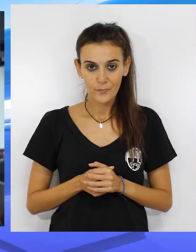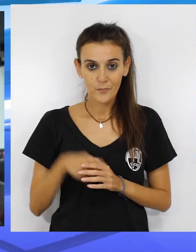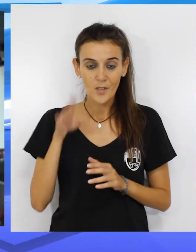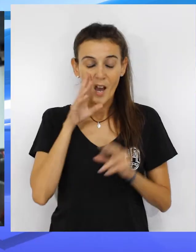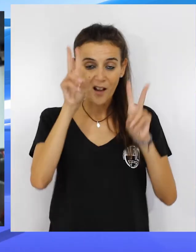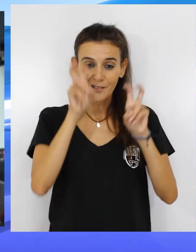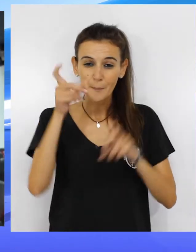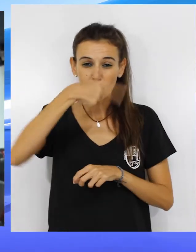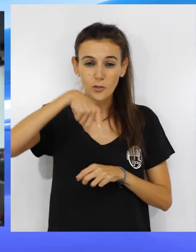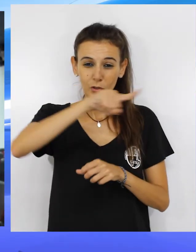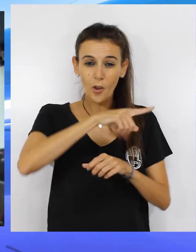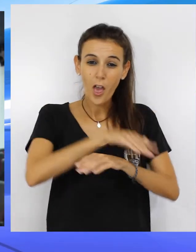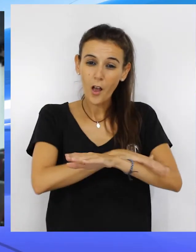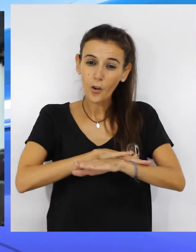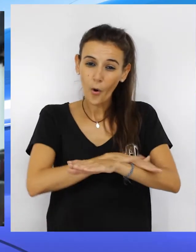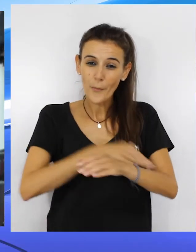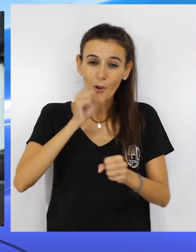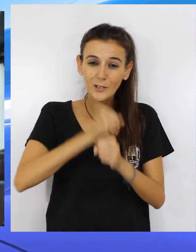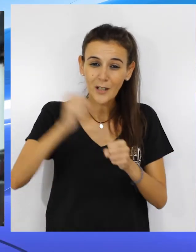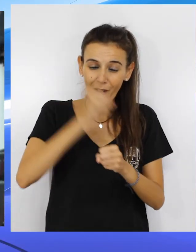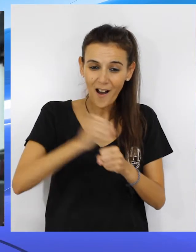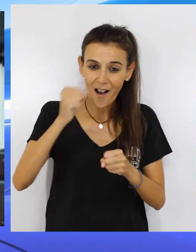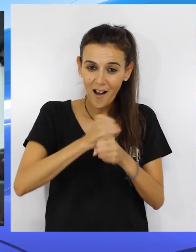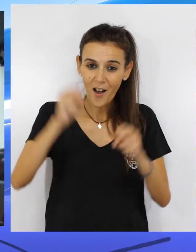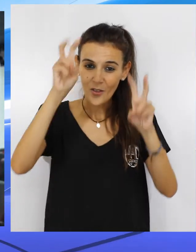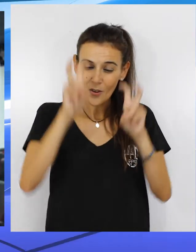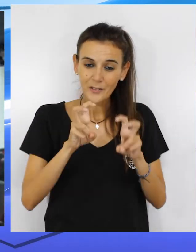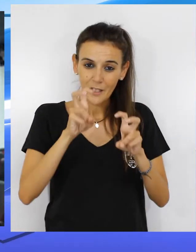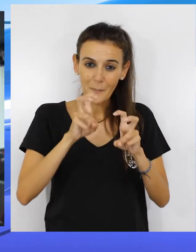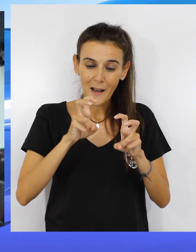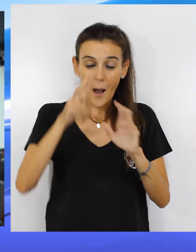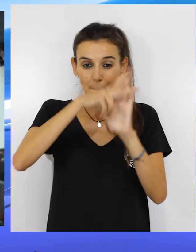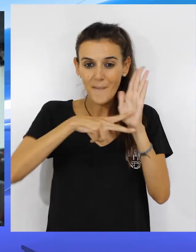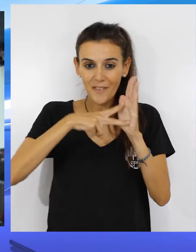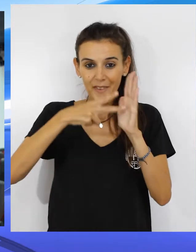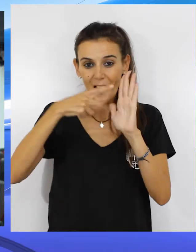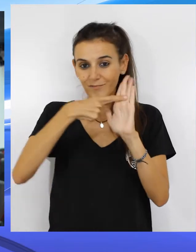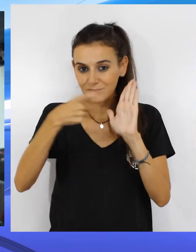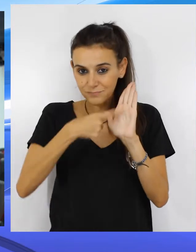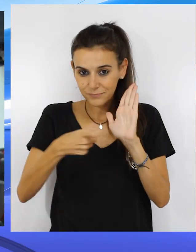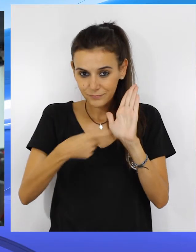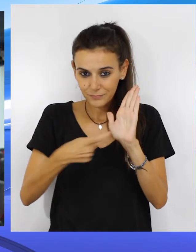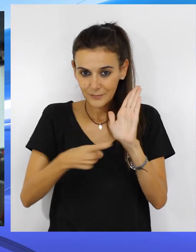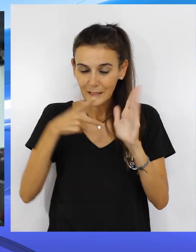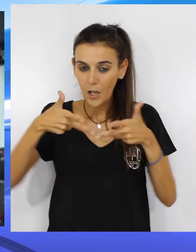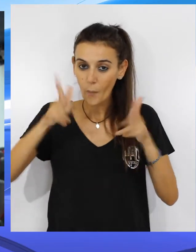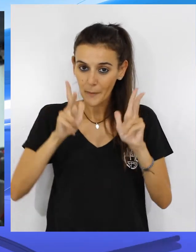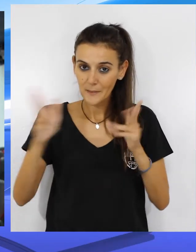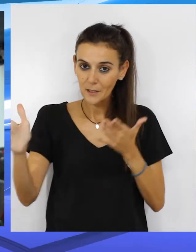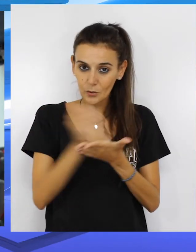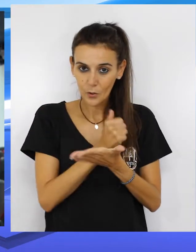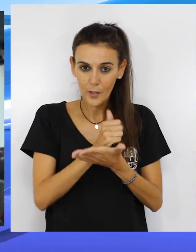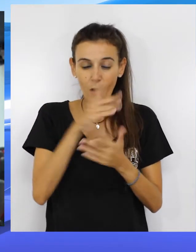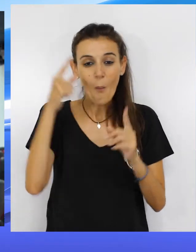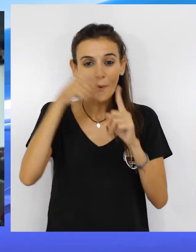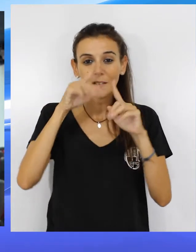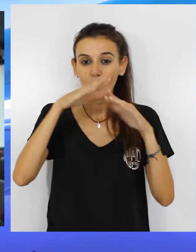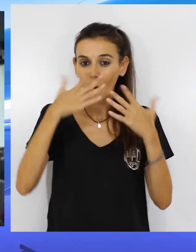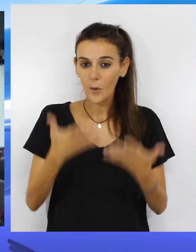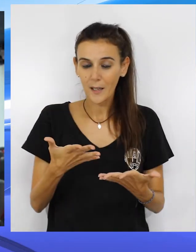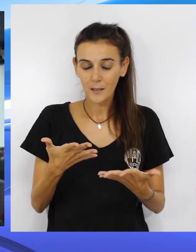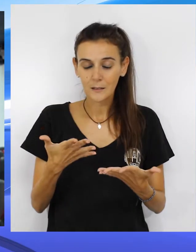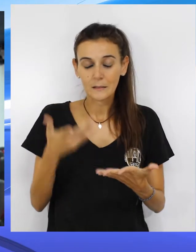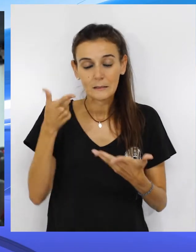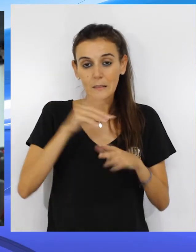en eso estamos siempre trabajando en la relajación de medidas a medida que la situación hidrológica lo permita el